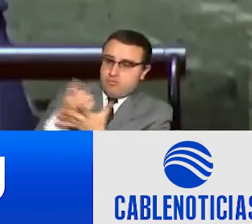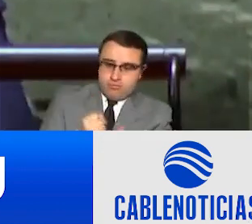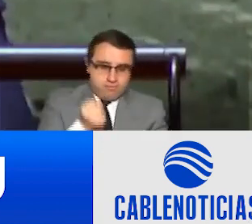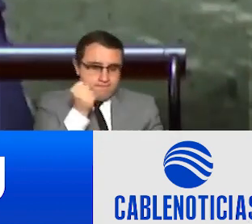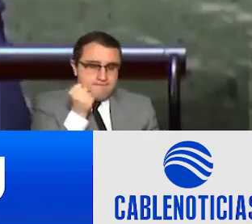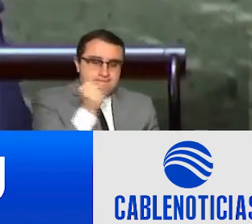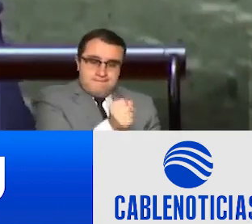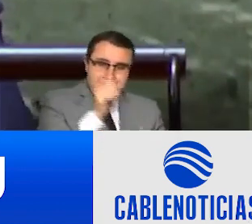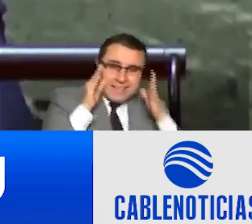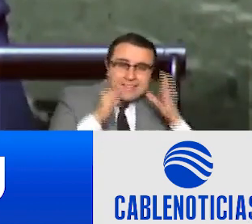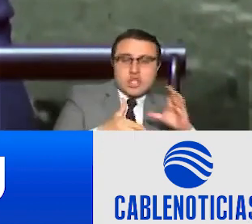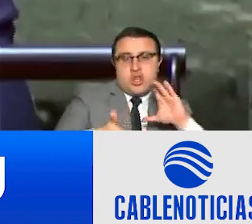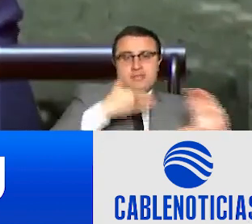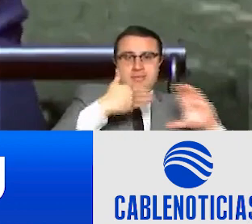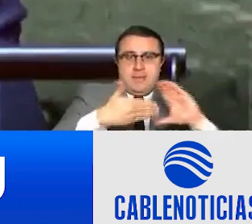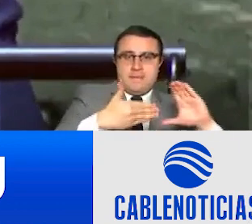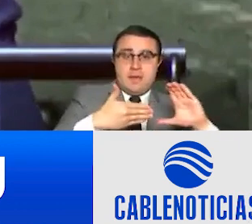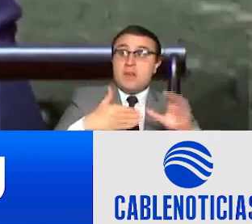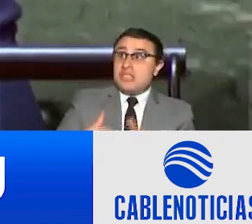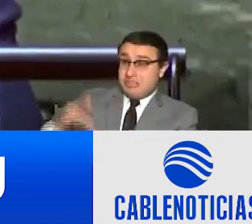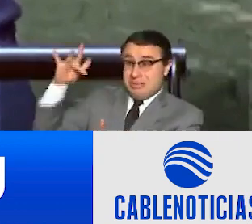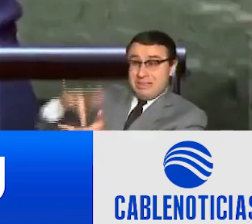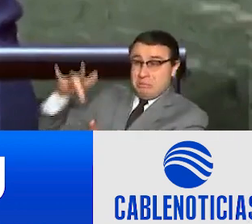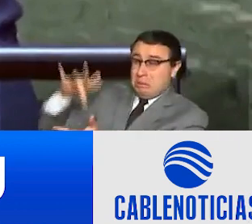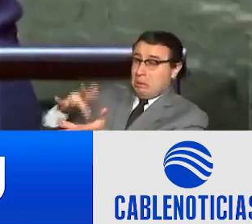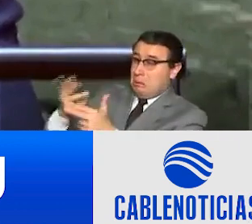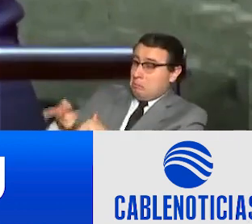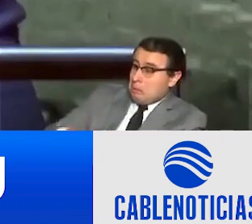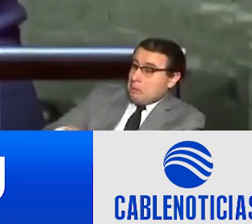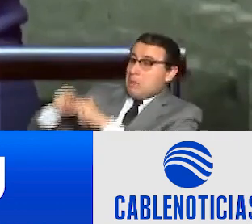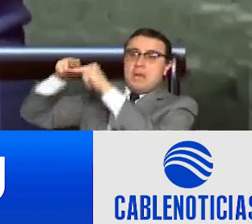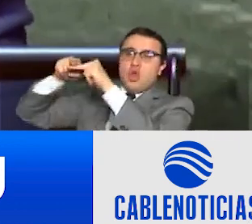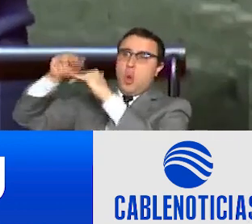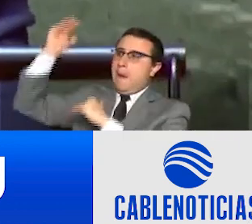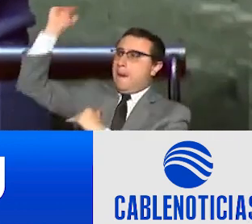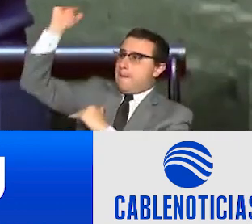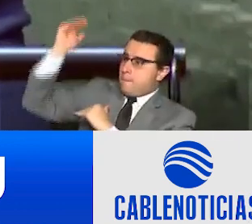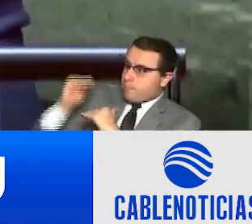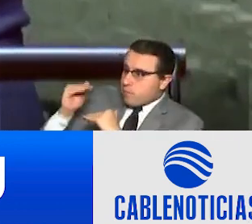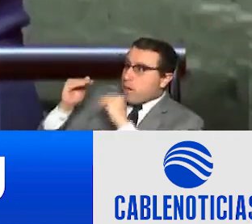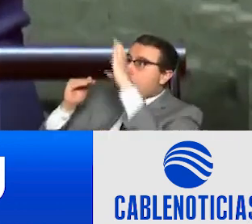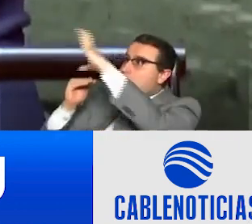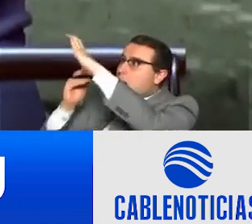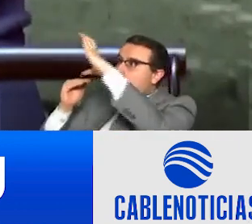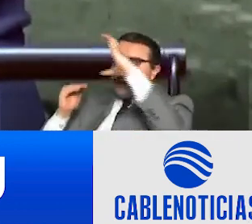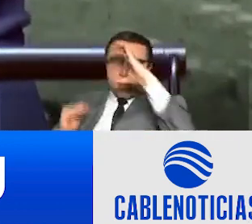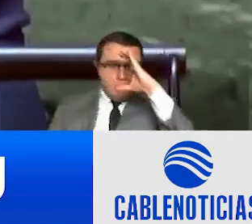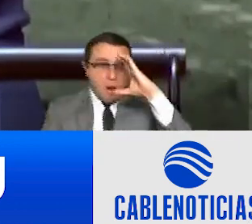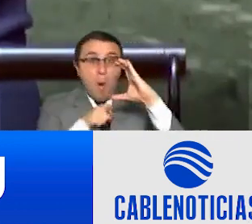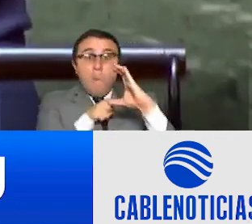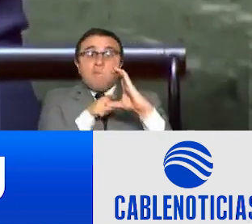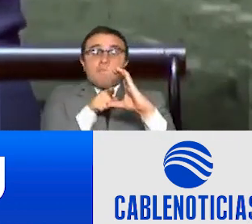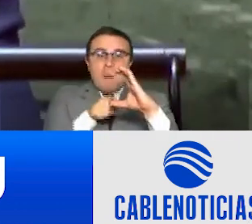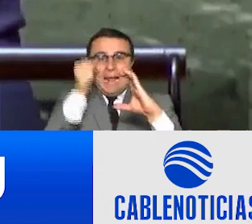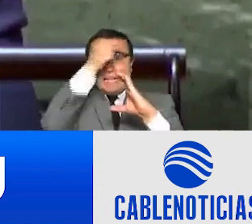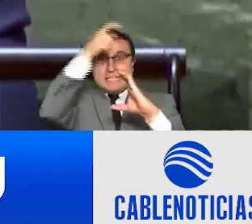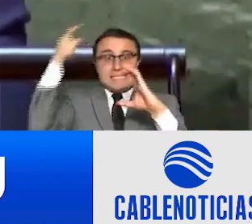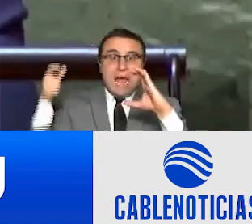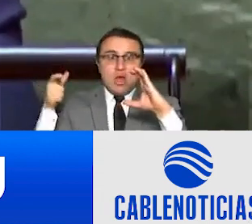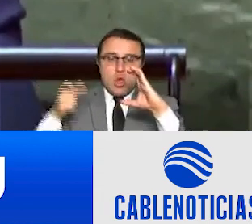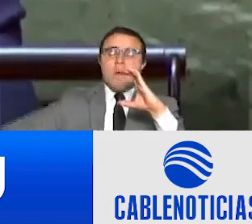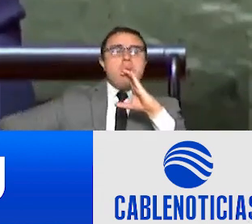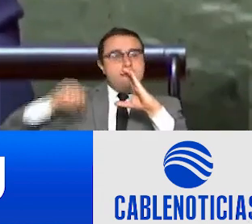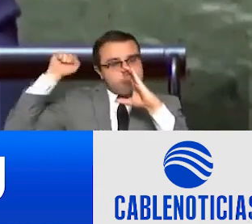puedan disminuir su endeudamiento para que pueda aparecer un espacio financiero público